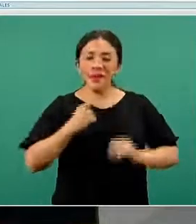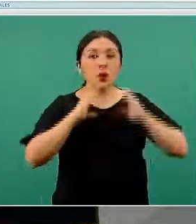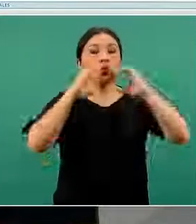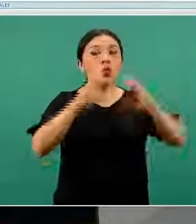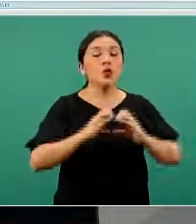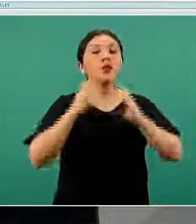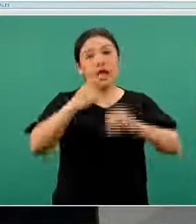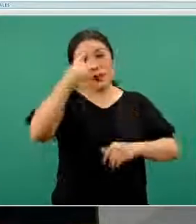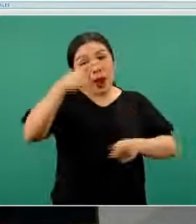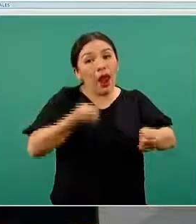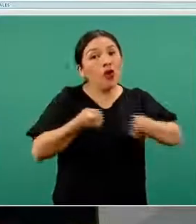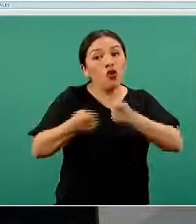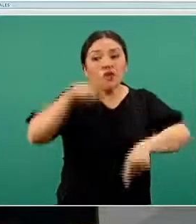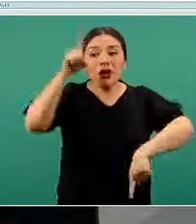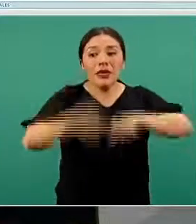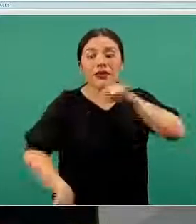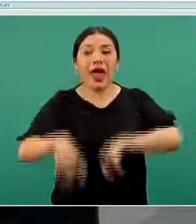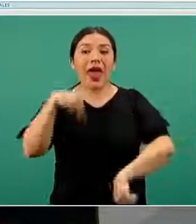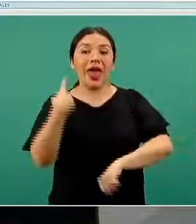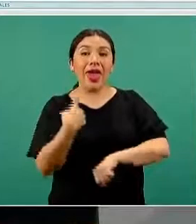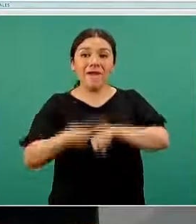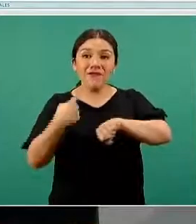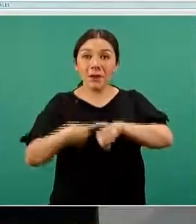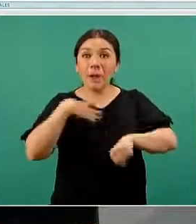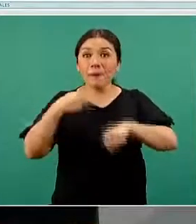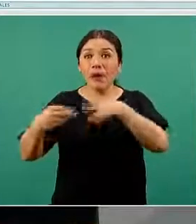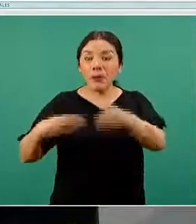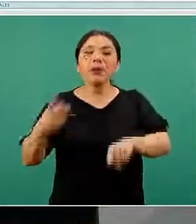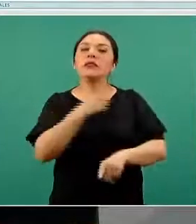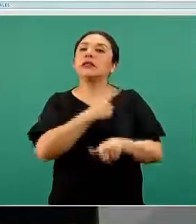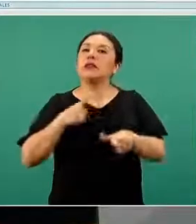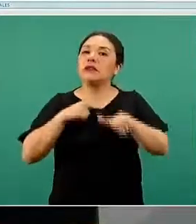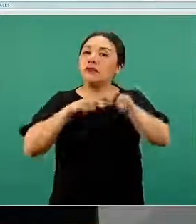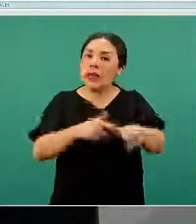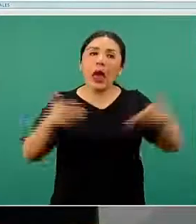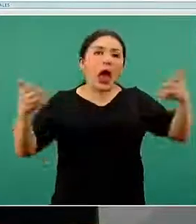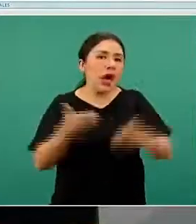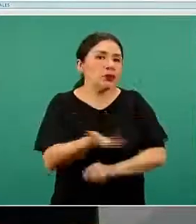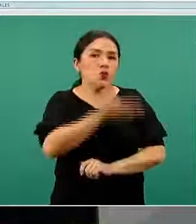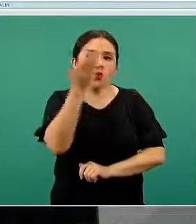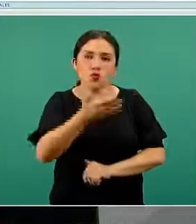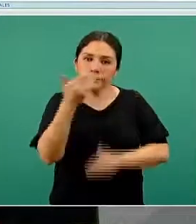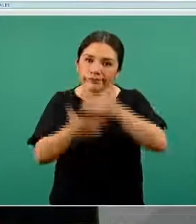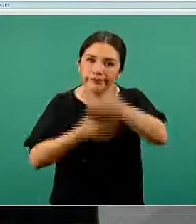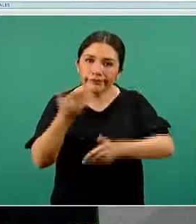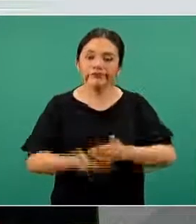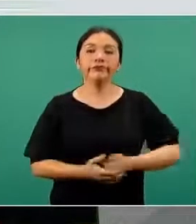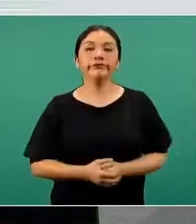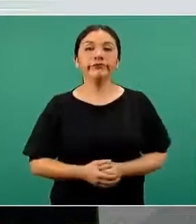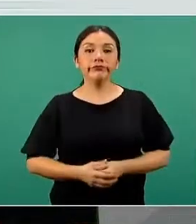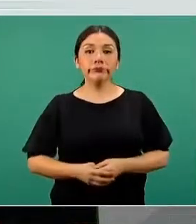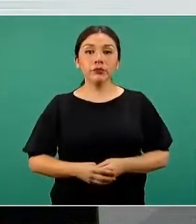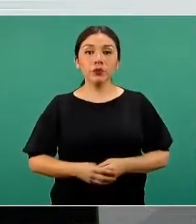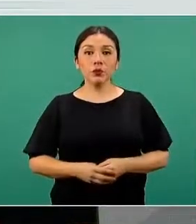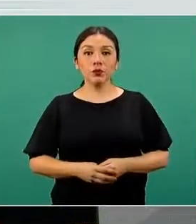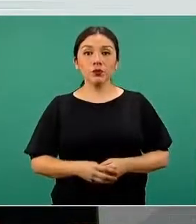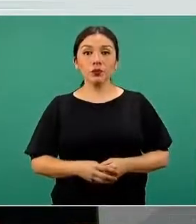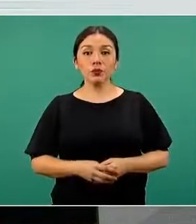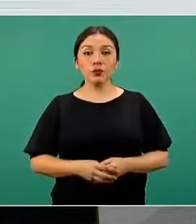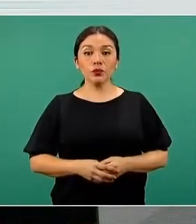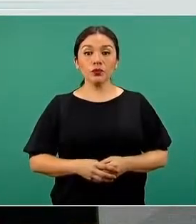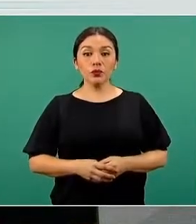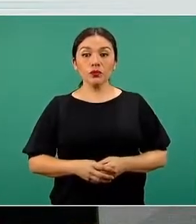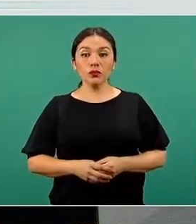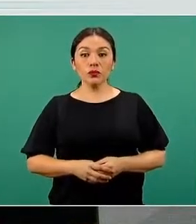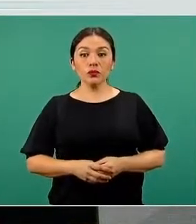de prevención y control de infecciones deben de continuar día a día en nuestras actividades. Si me pasa la siguiente, por favor.